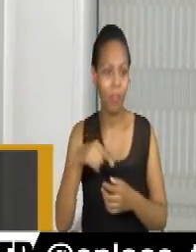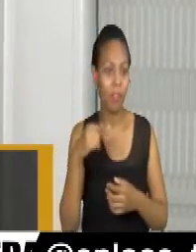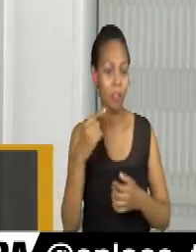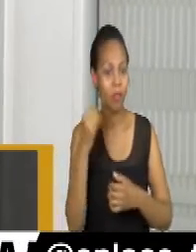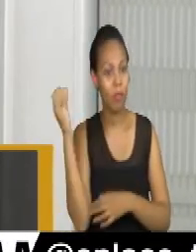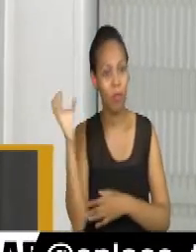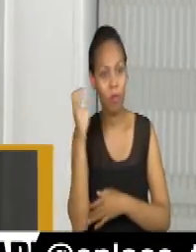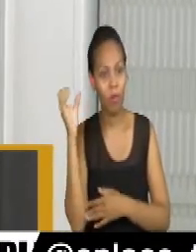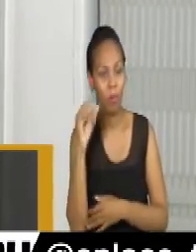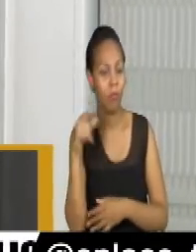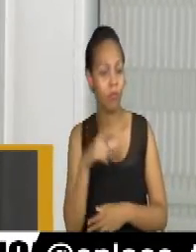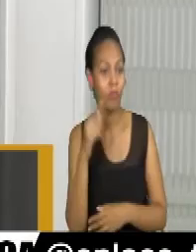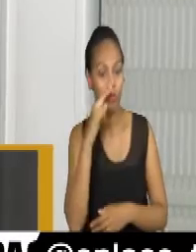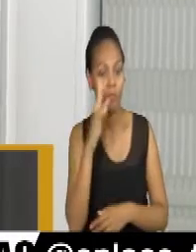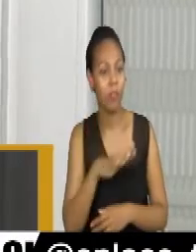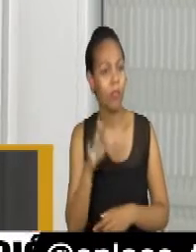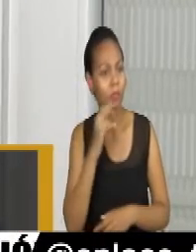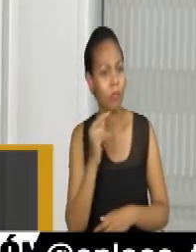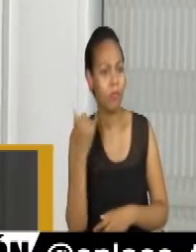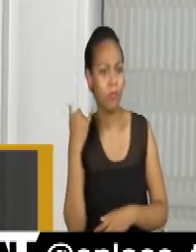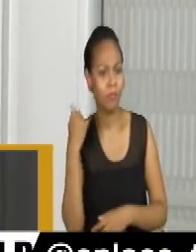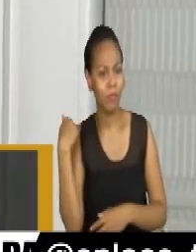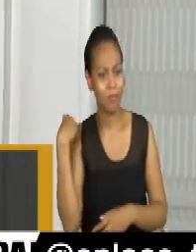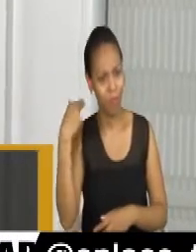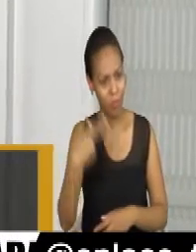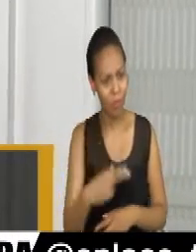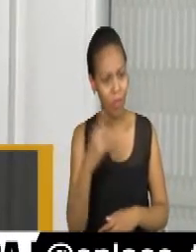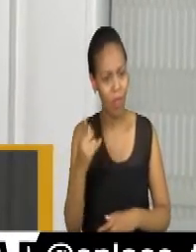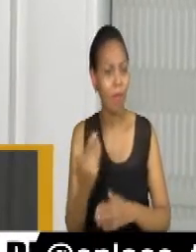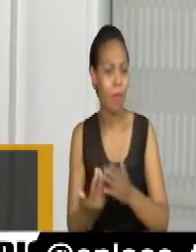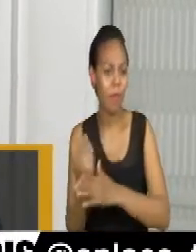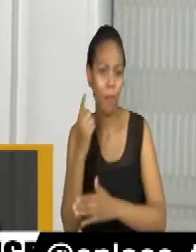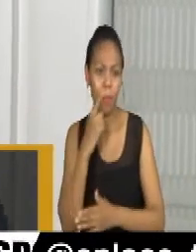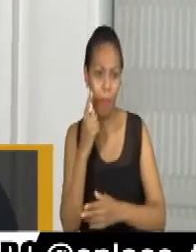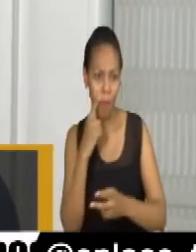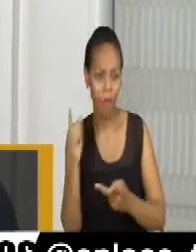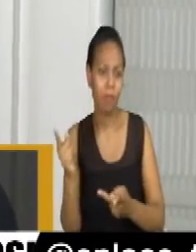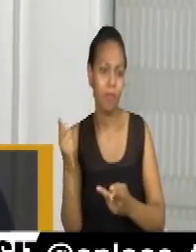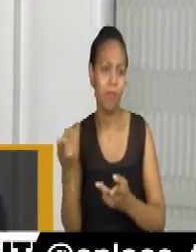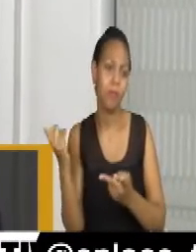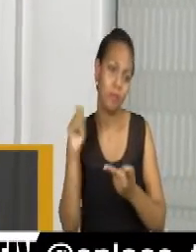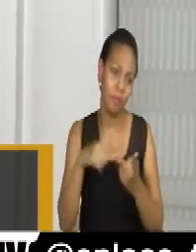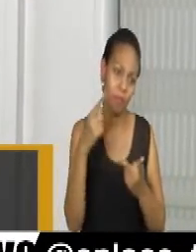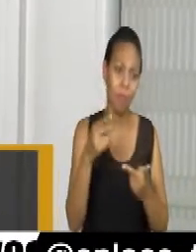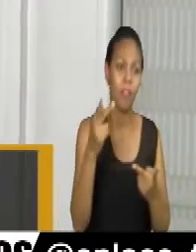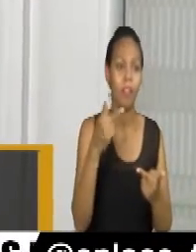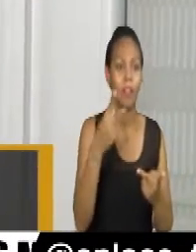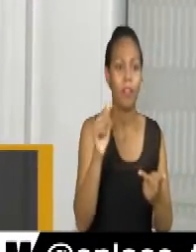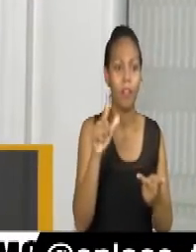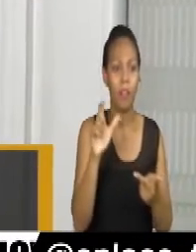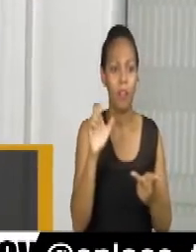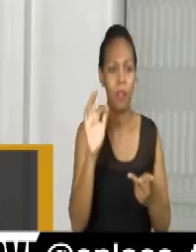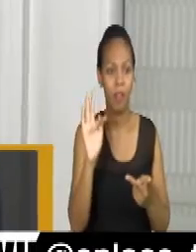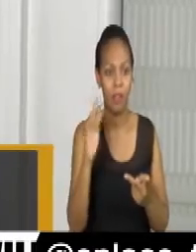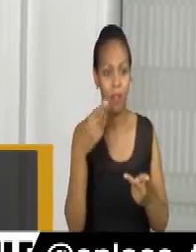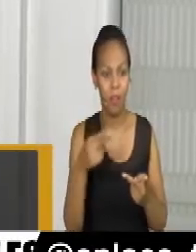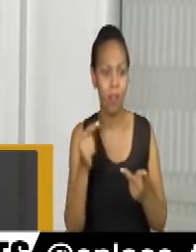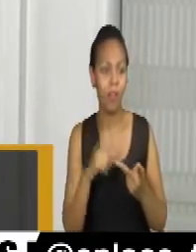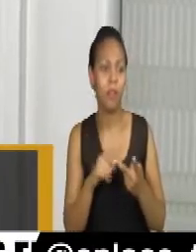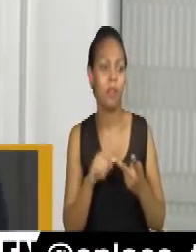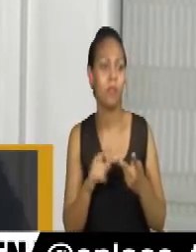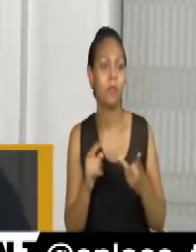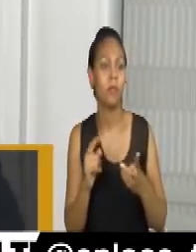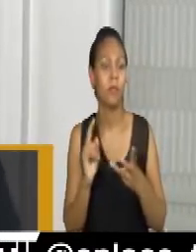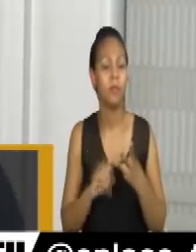por la historia de una dinastía que inició con nuestro padre, luego siguió con Caled Morales, que en paz descanse nuestro hermano, y